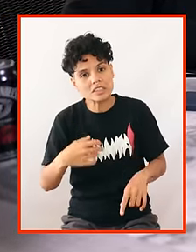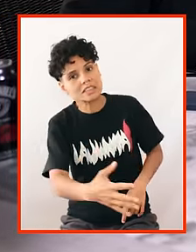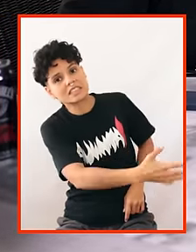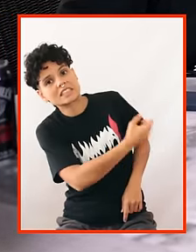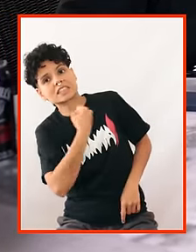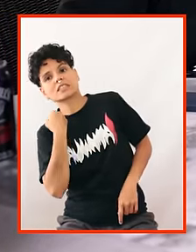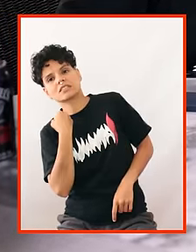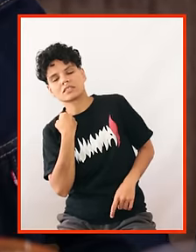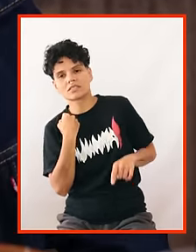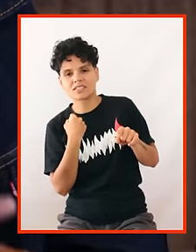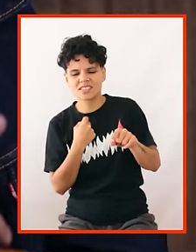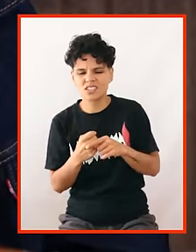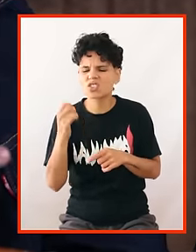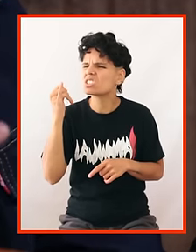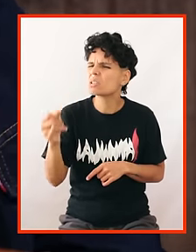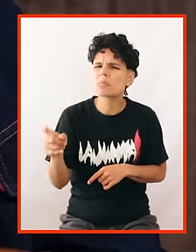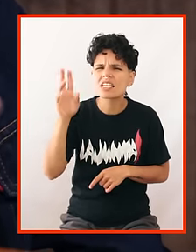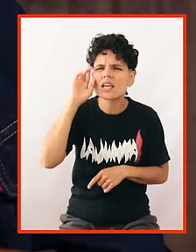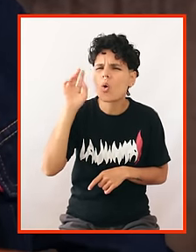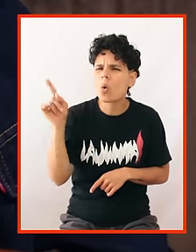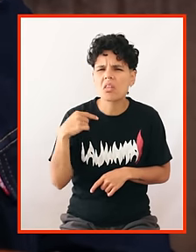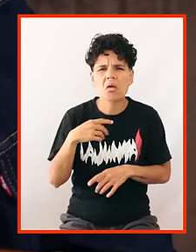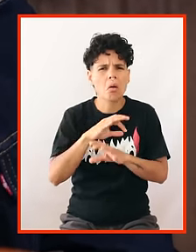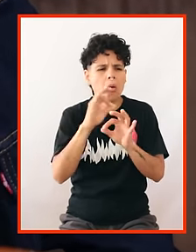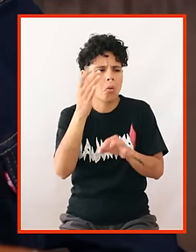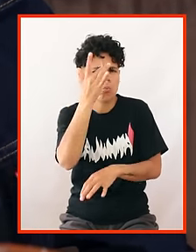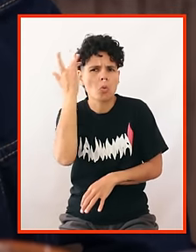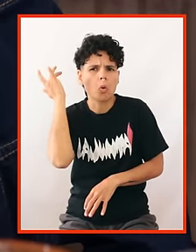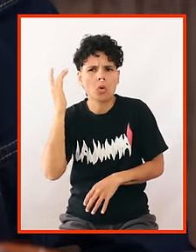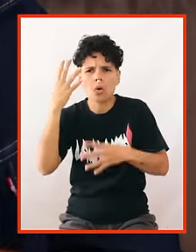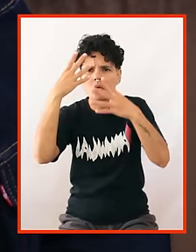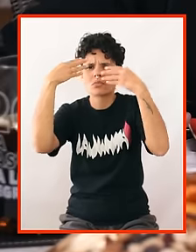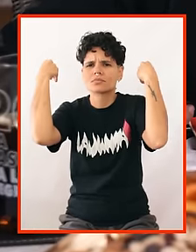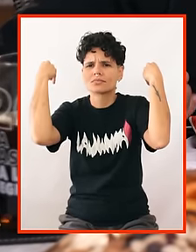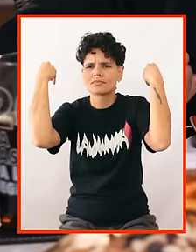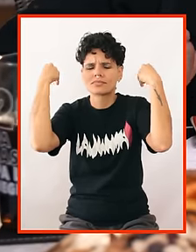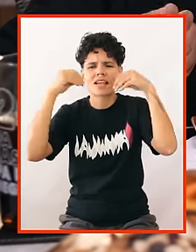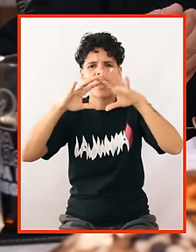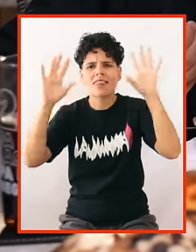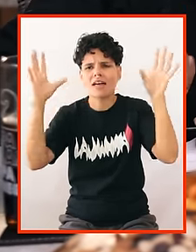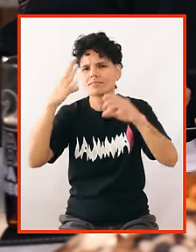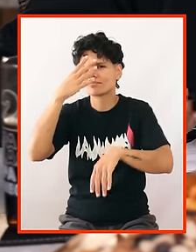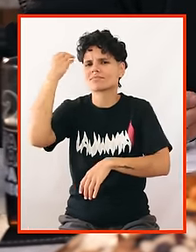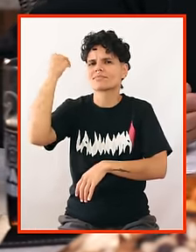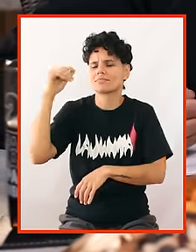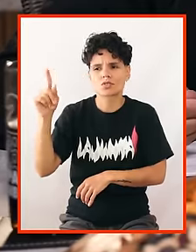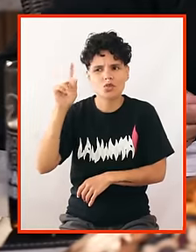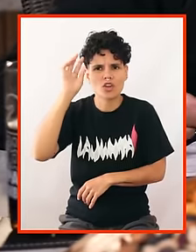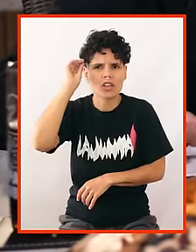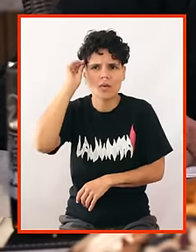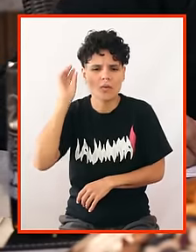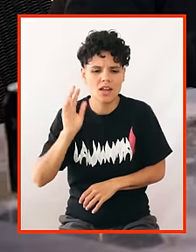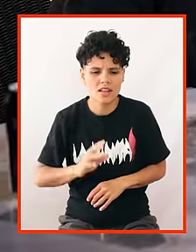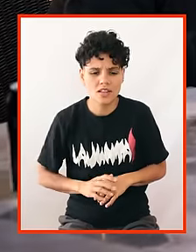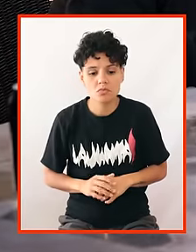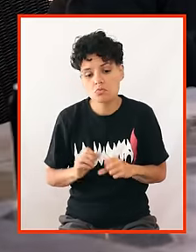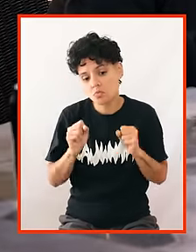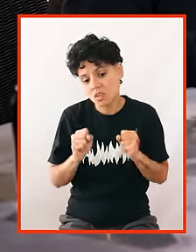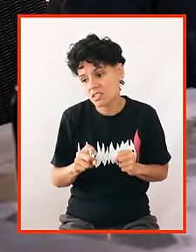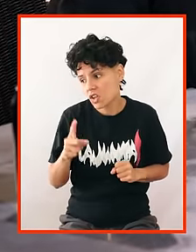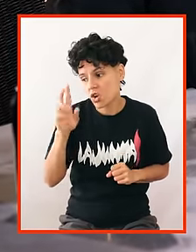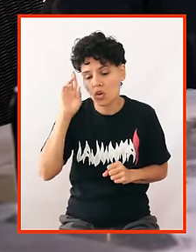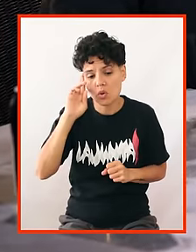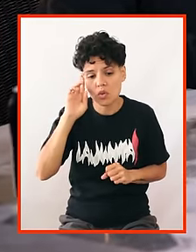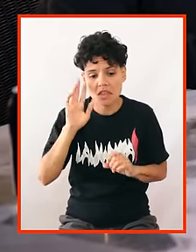lado. Casi cagué. Siempre me recuerda eso y yo nunca me acuerdo. Fue un momento clave, claramente, para uno de los. ¿Tú no lo